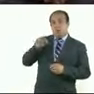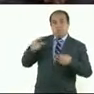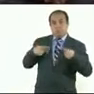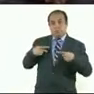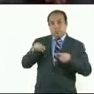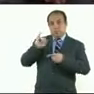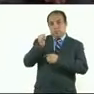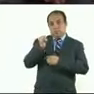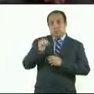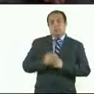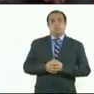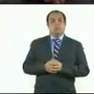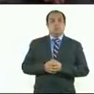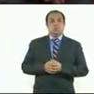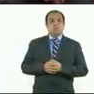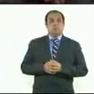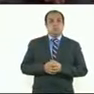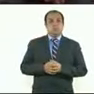en junio